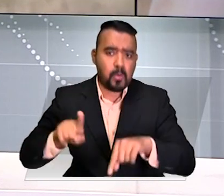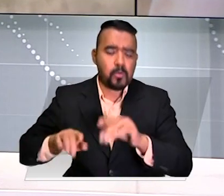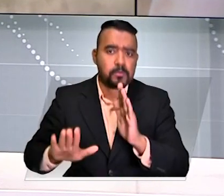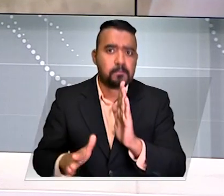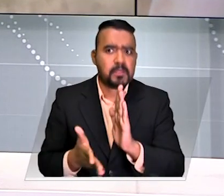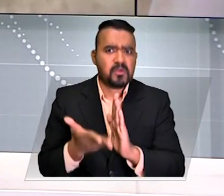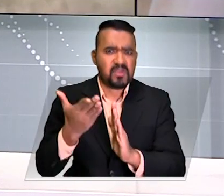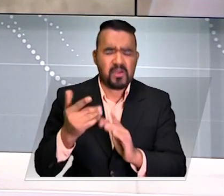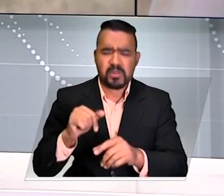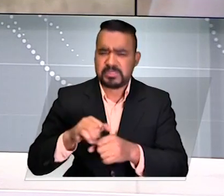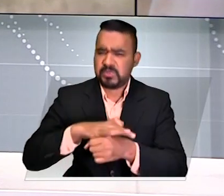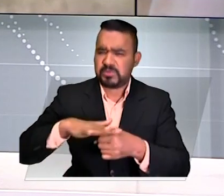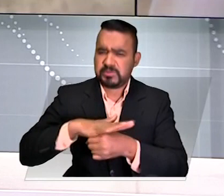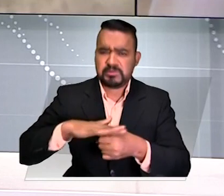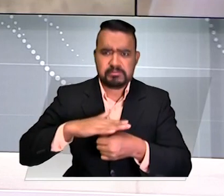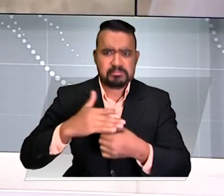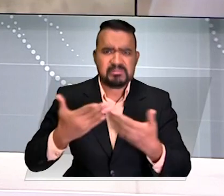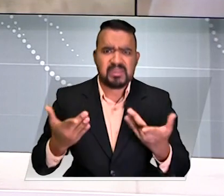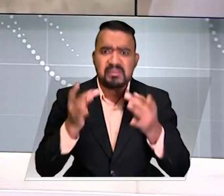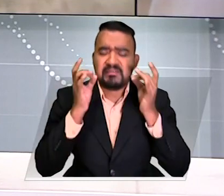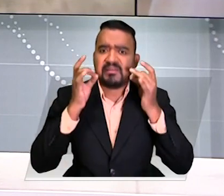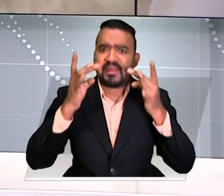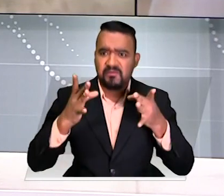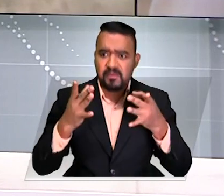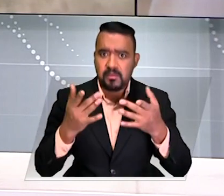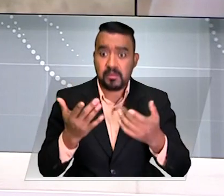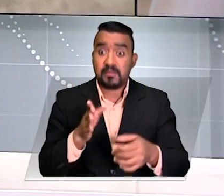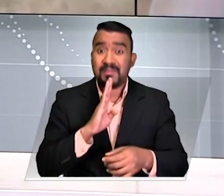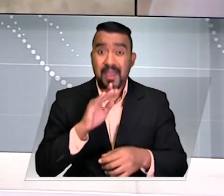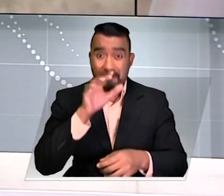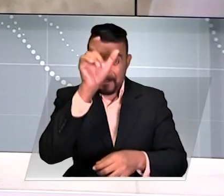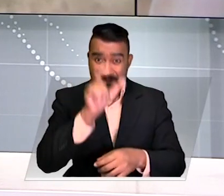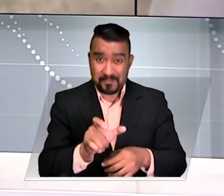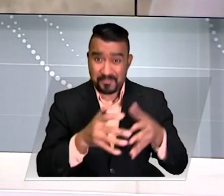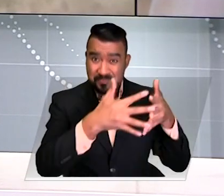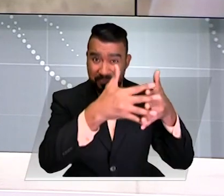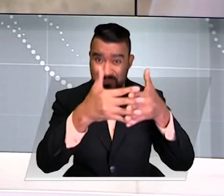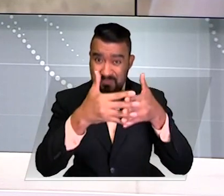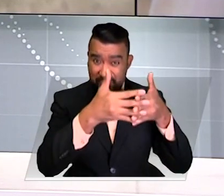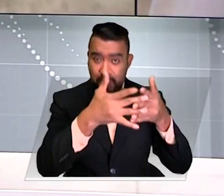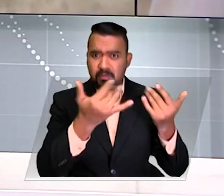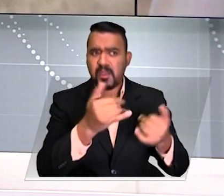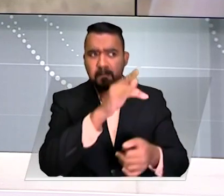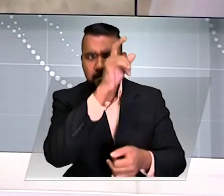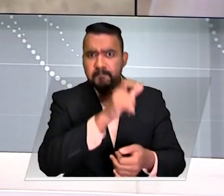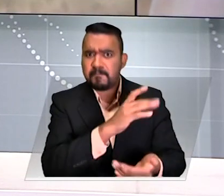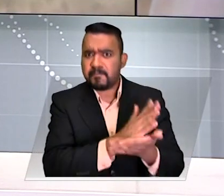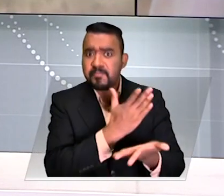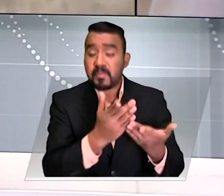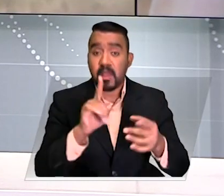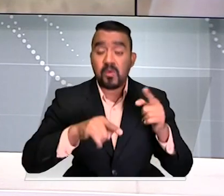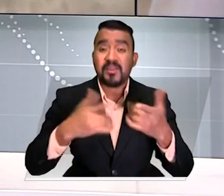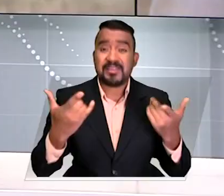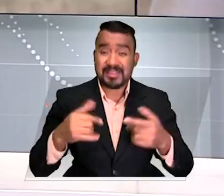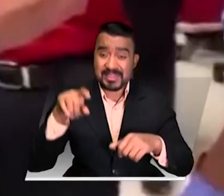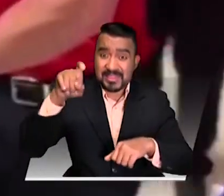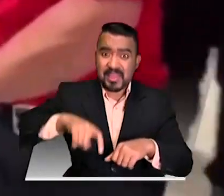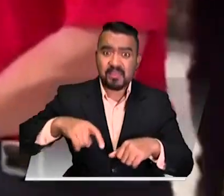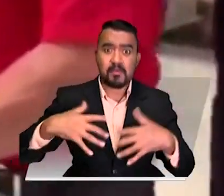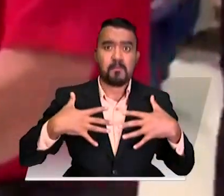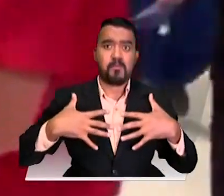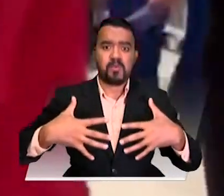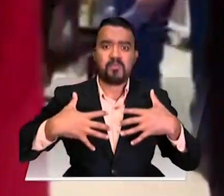eeuu tras superar el coronavirus el hombre ahora espera por un trasplante de pulmones su familia medellín pide ayuda